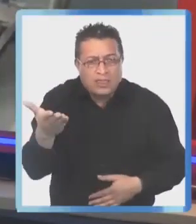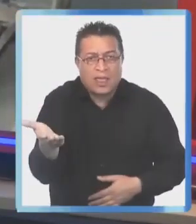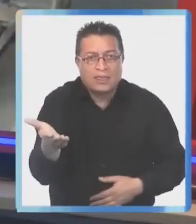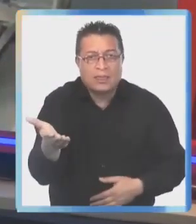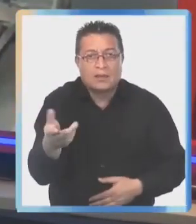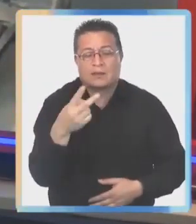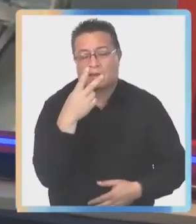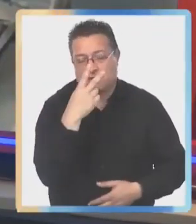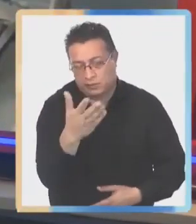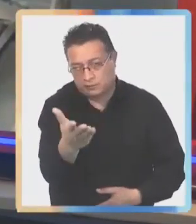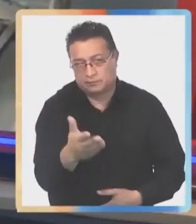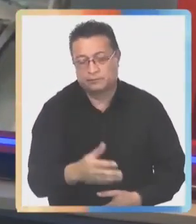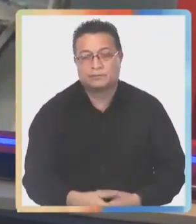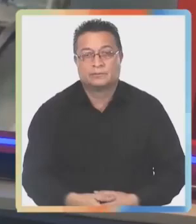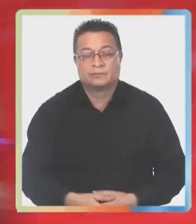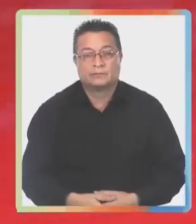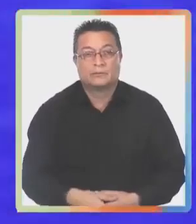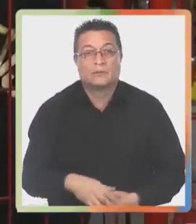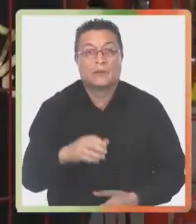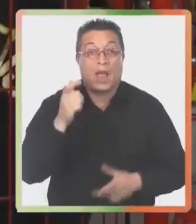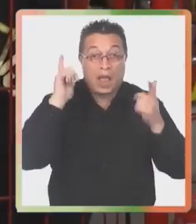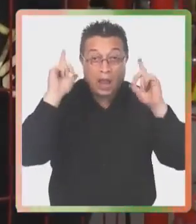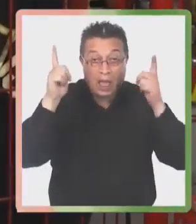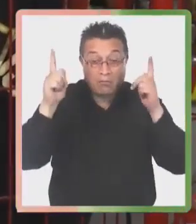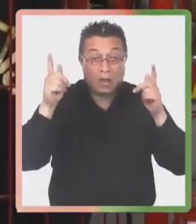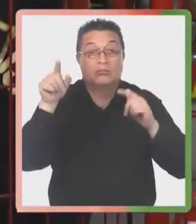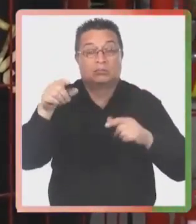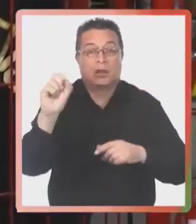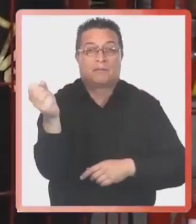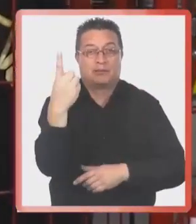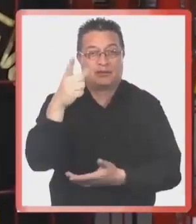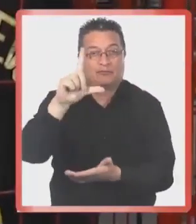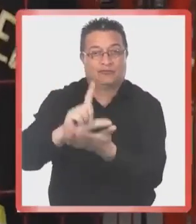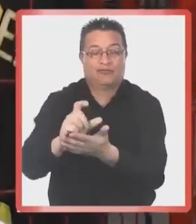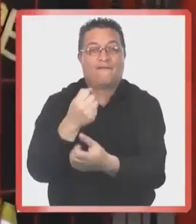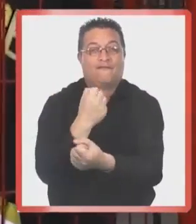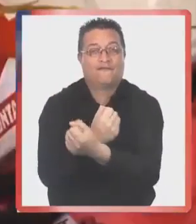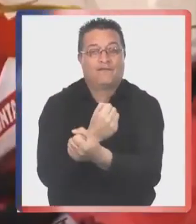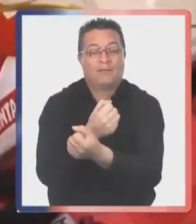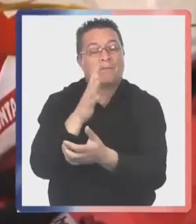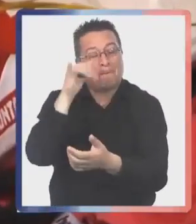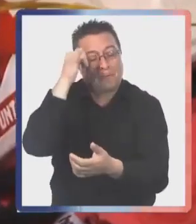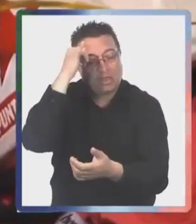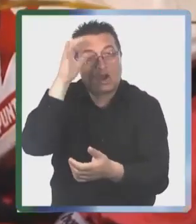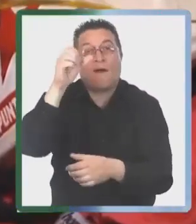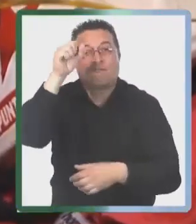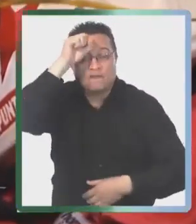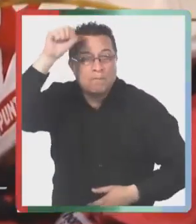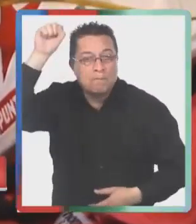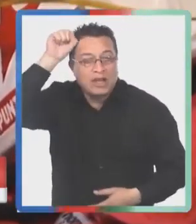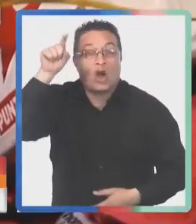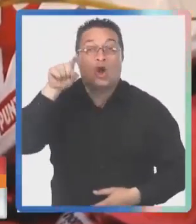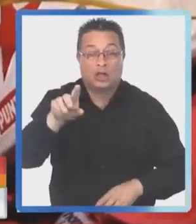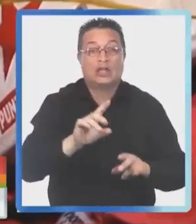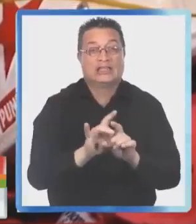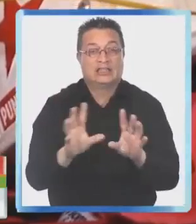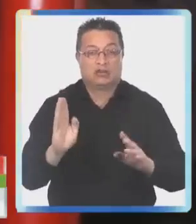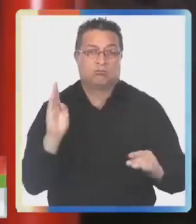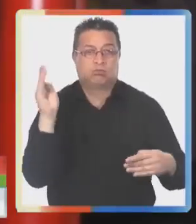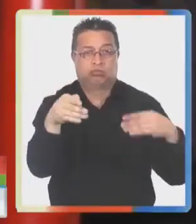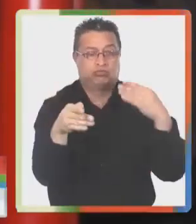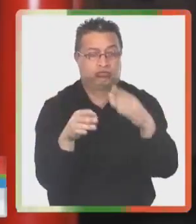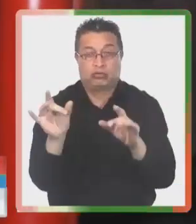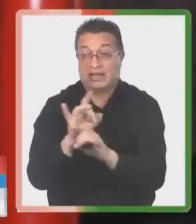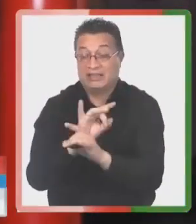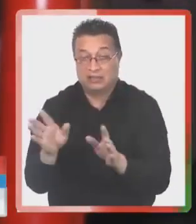la comunidad. ITV Patagonia nos informa. Las alarmas suenan en la primera compañía de bomberos. Todos los bomberos se